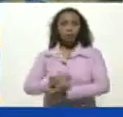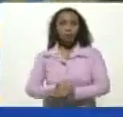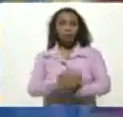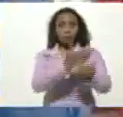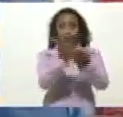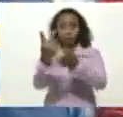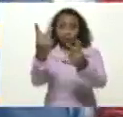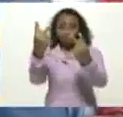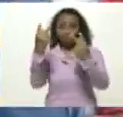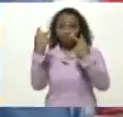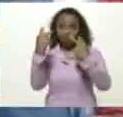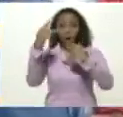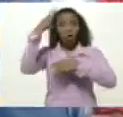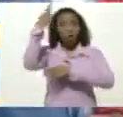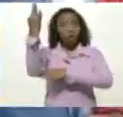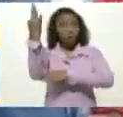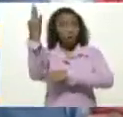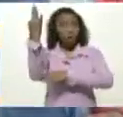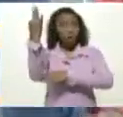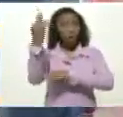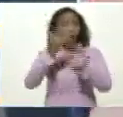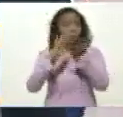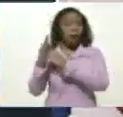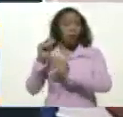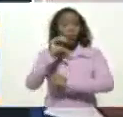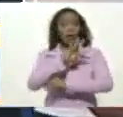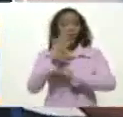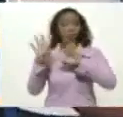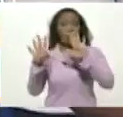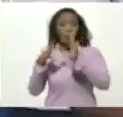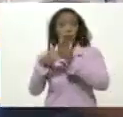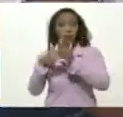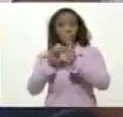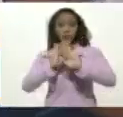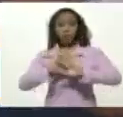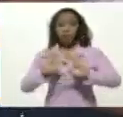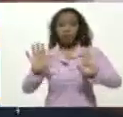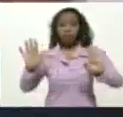ustedes, Consejo Comunal 49.000 ya.